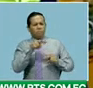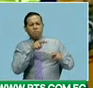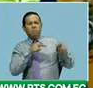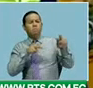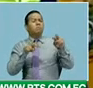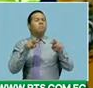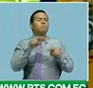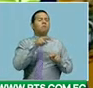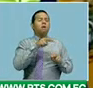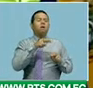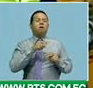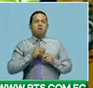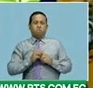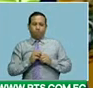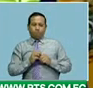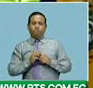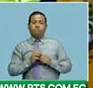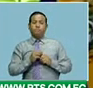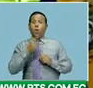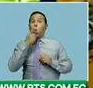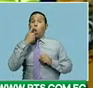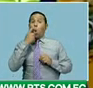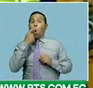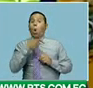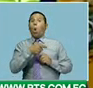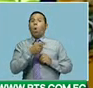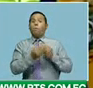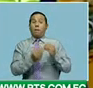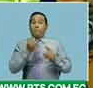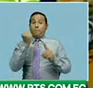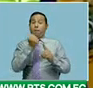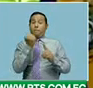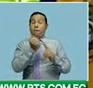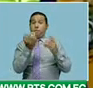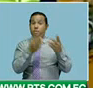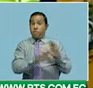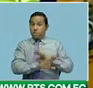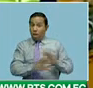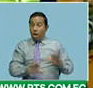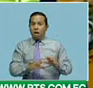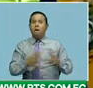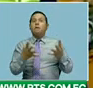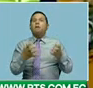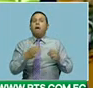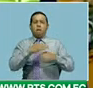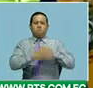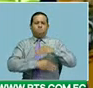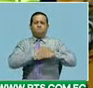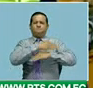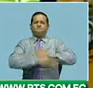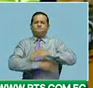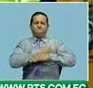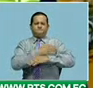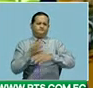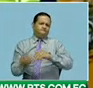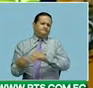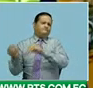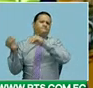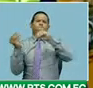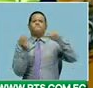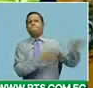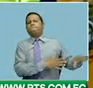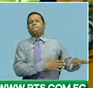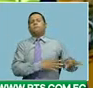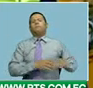tenía plenamente la presunción de que se iba a ser desaparecido el cadáver. Es por eso que gracias a la rápida intervención